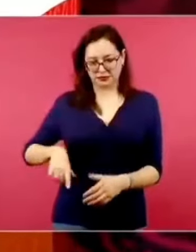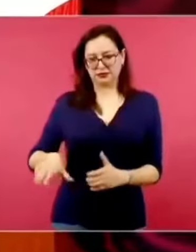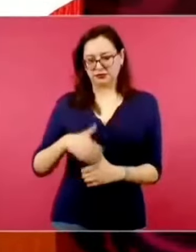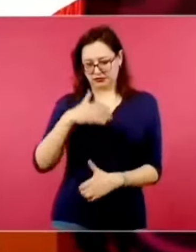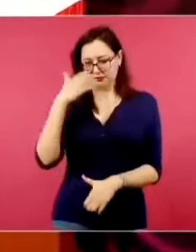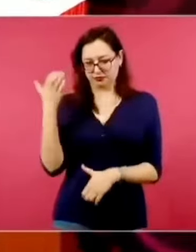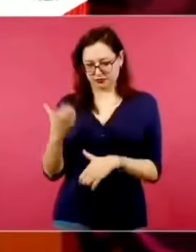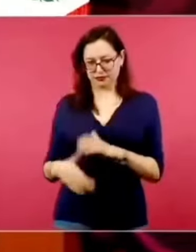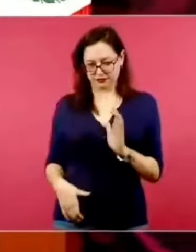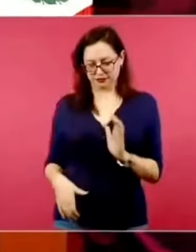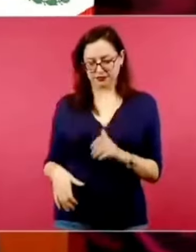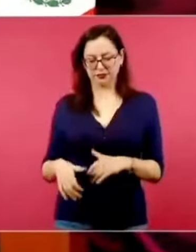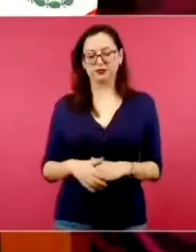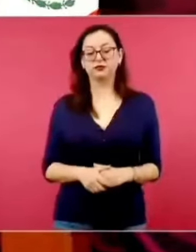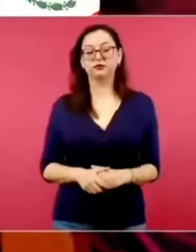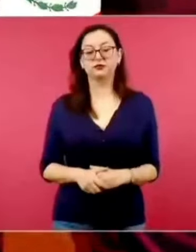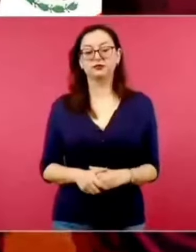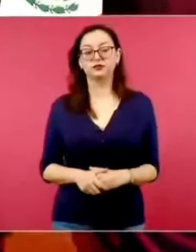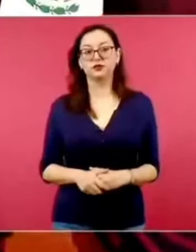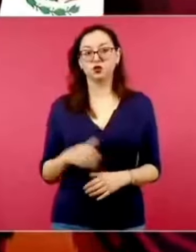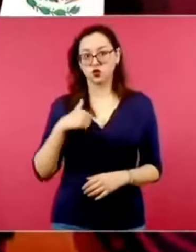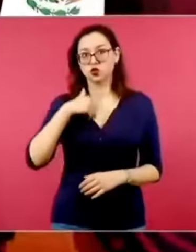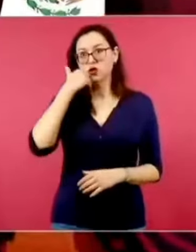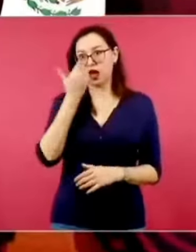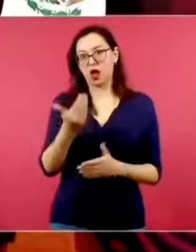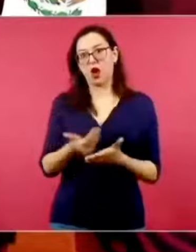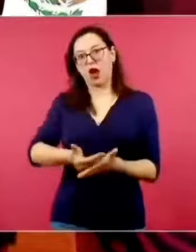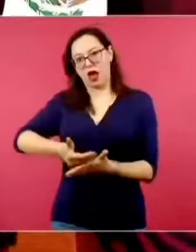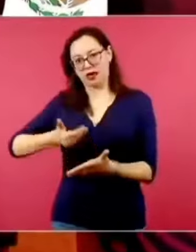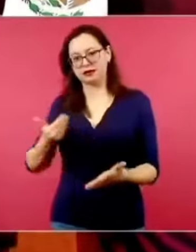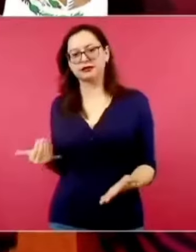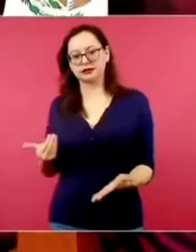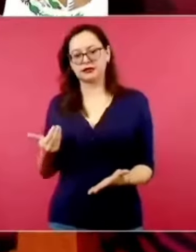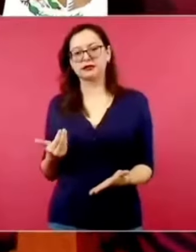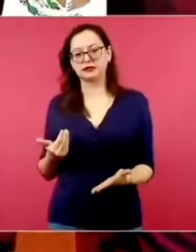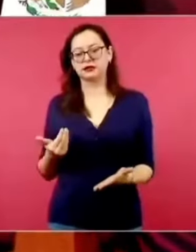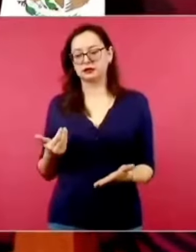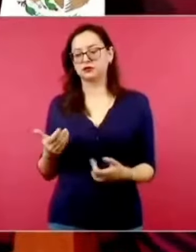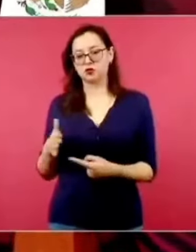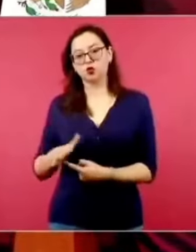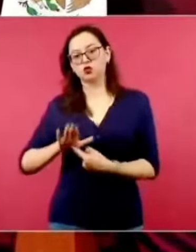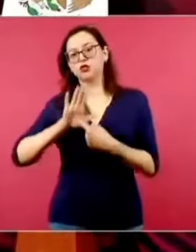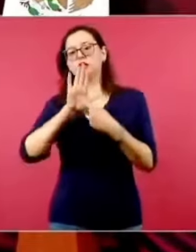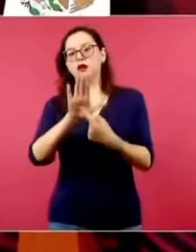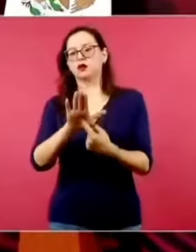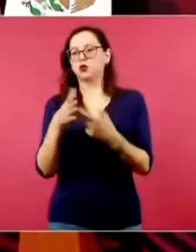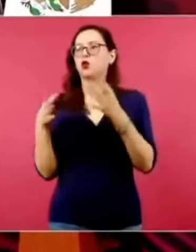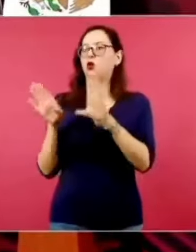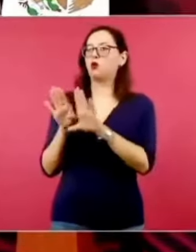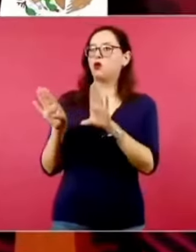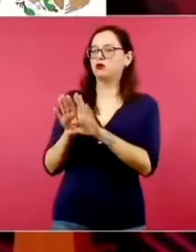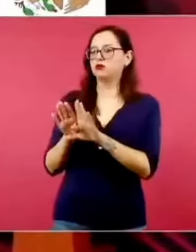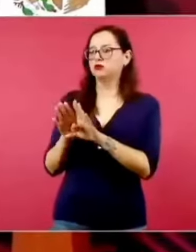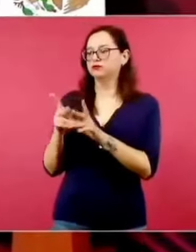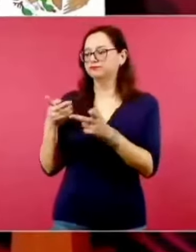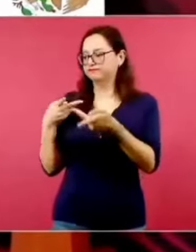Eh Sería bueno que se conociera todo el plan